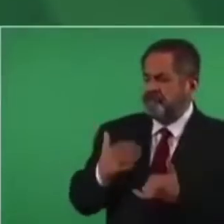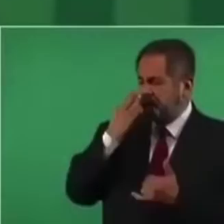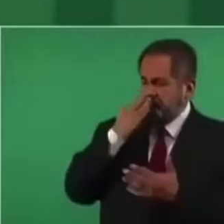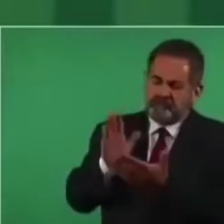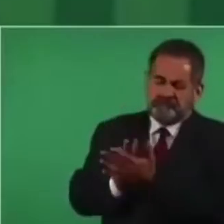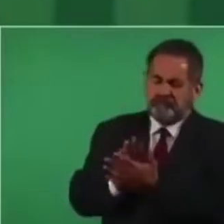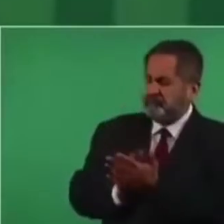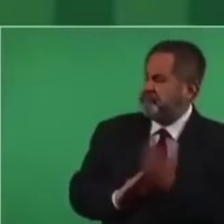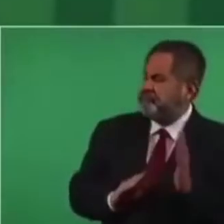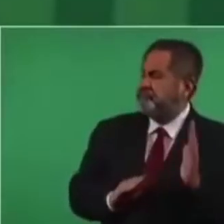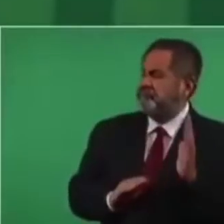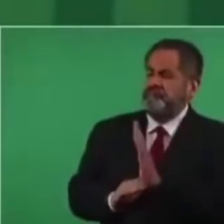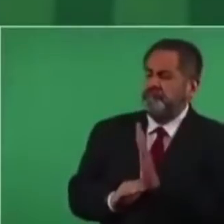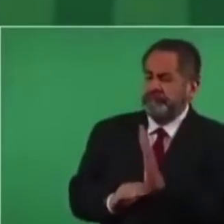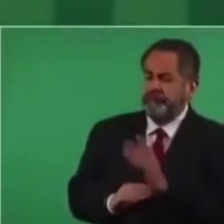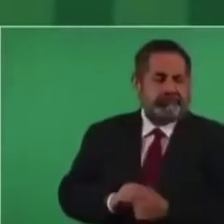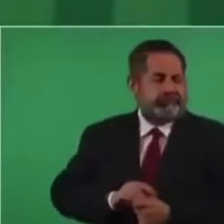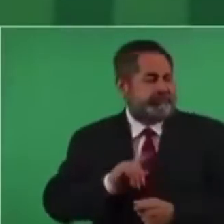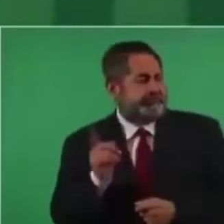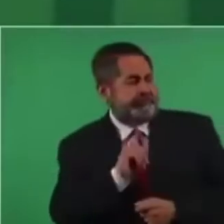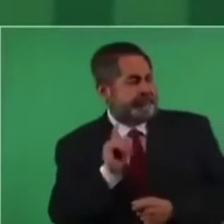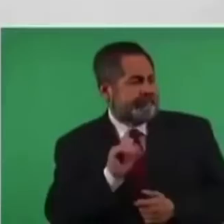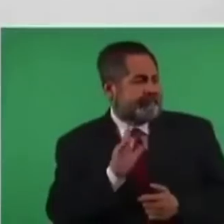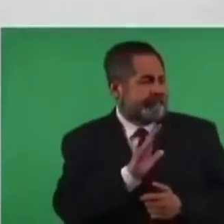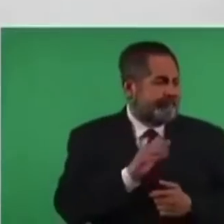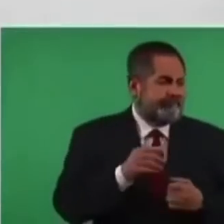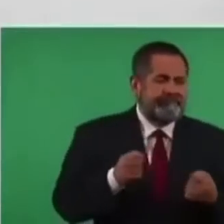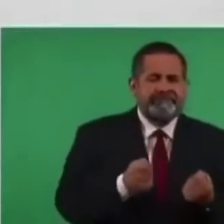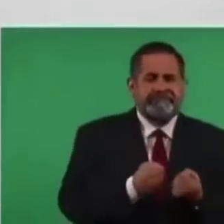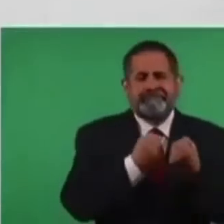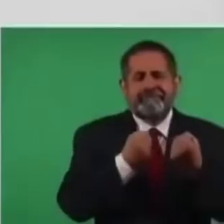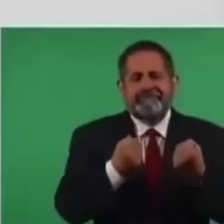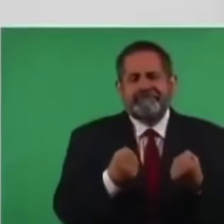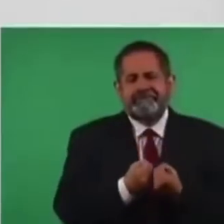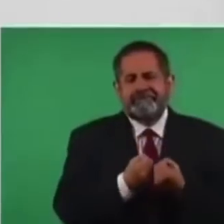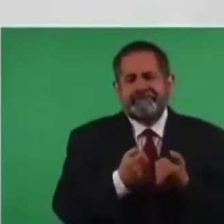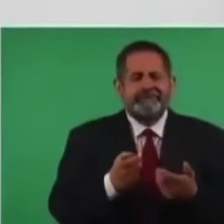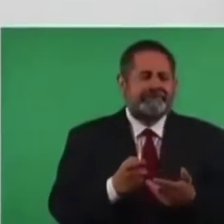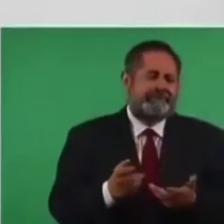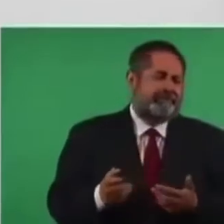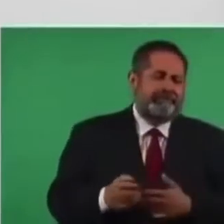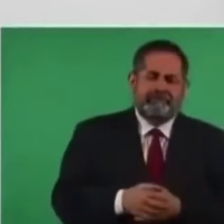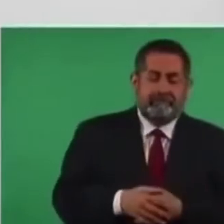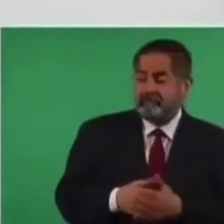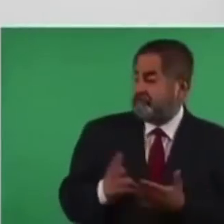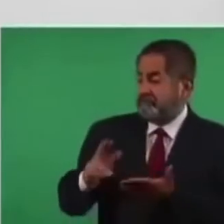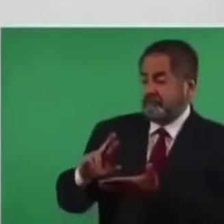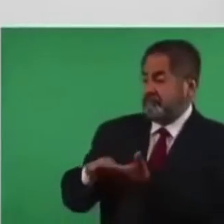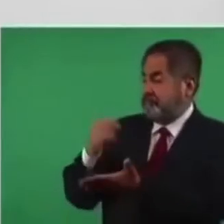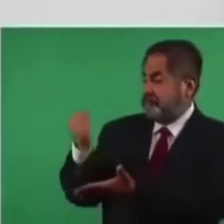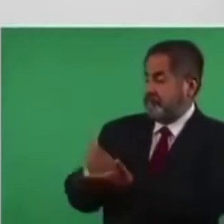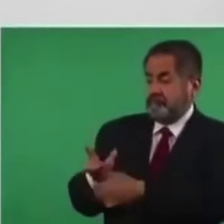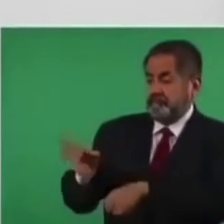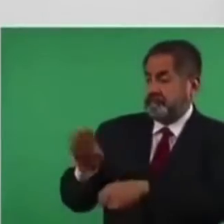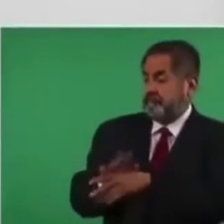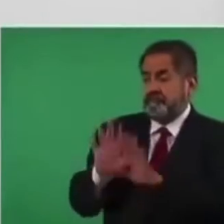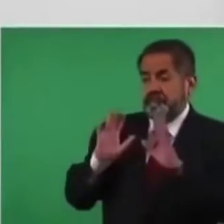está la prueba nos recibe la obra